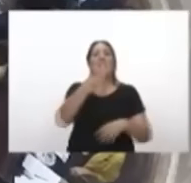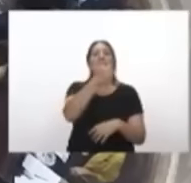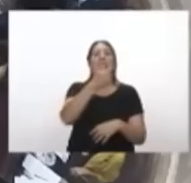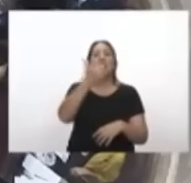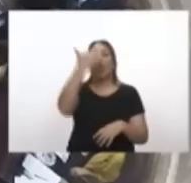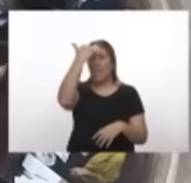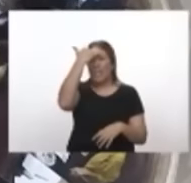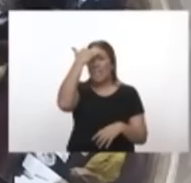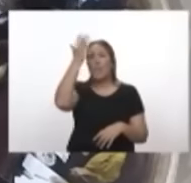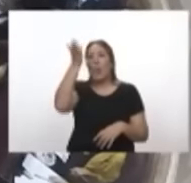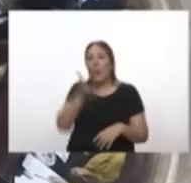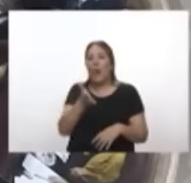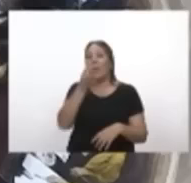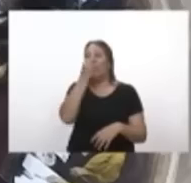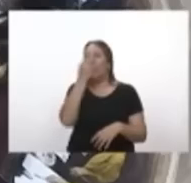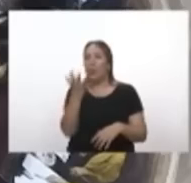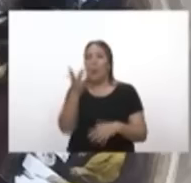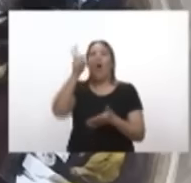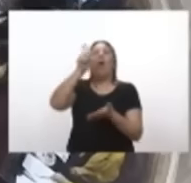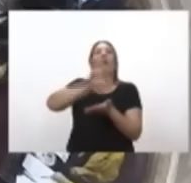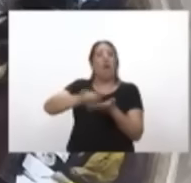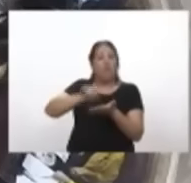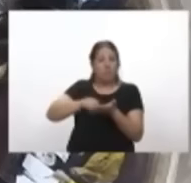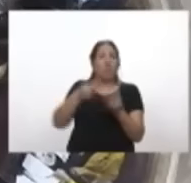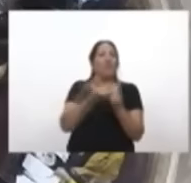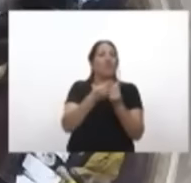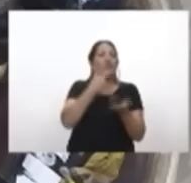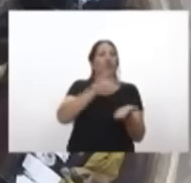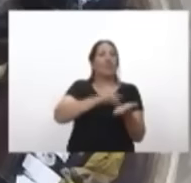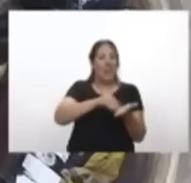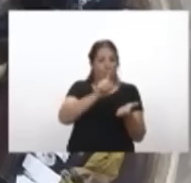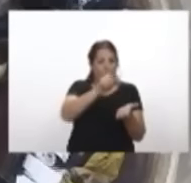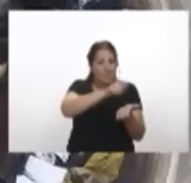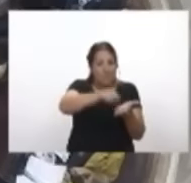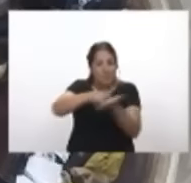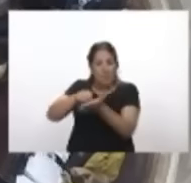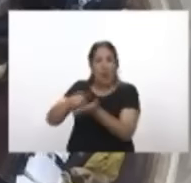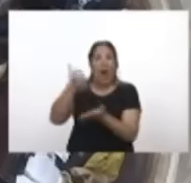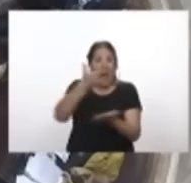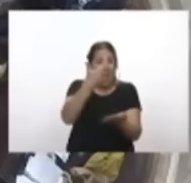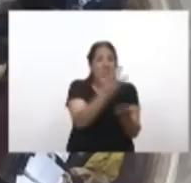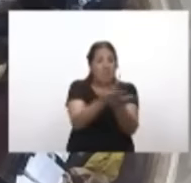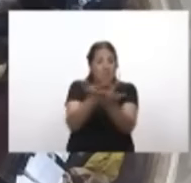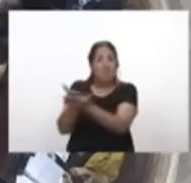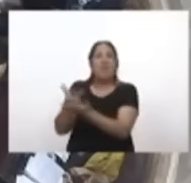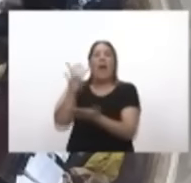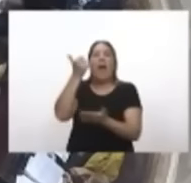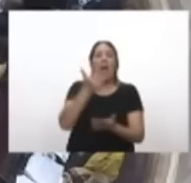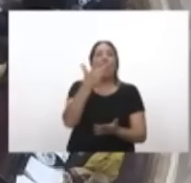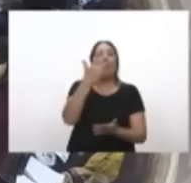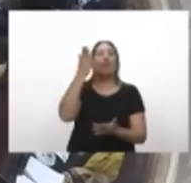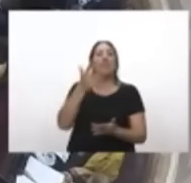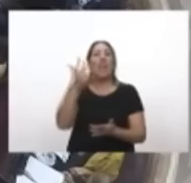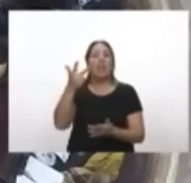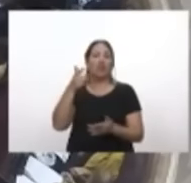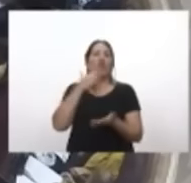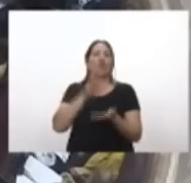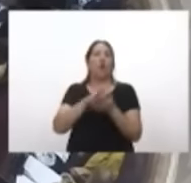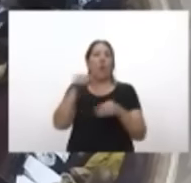lo votamos a mano alzada. ¿Estamos de acuerdo? Sí, estamos de acuerdo. Porque vos ahí podés decir, si sos de La Libertad